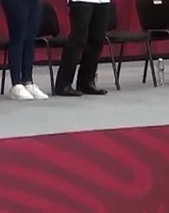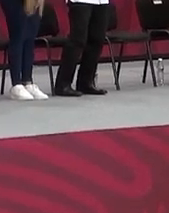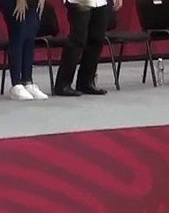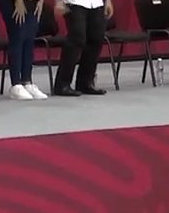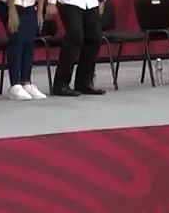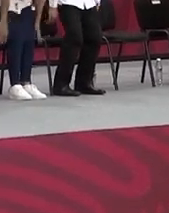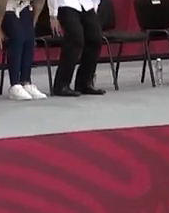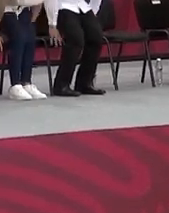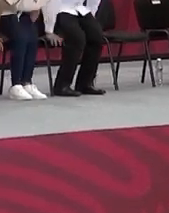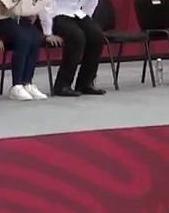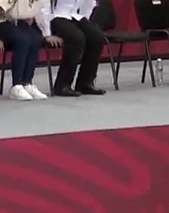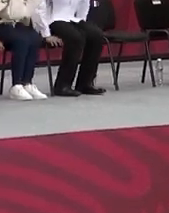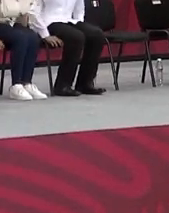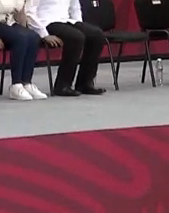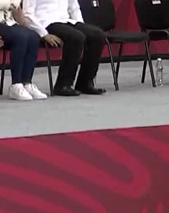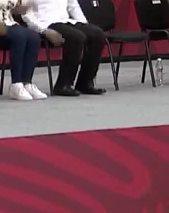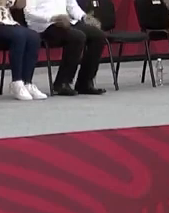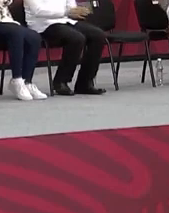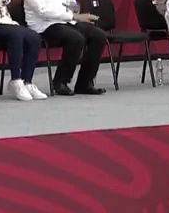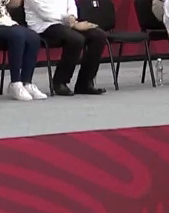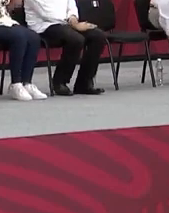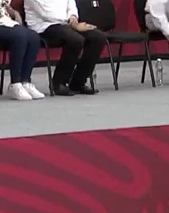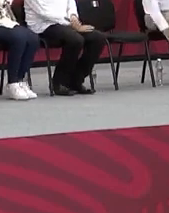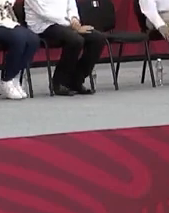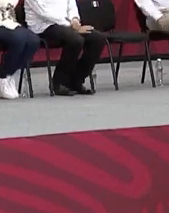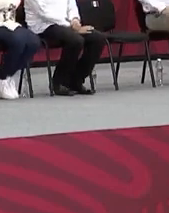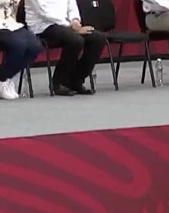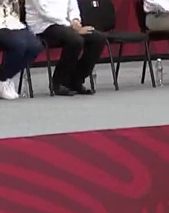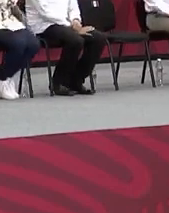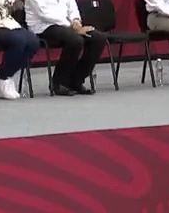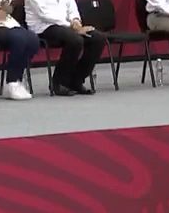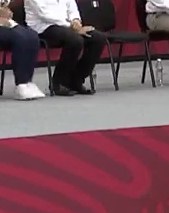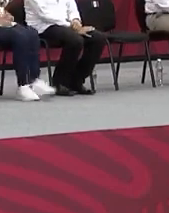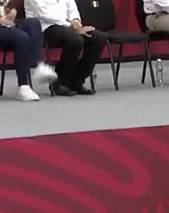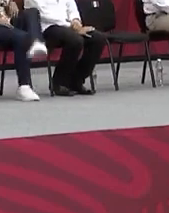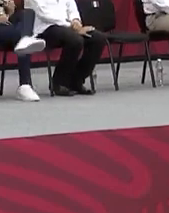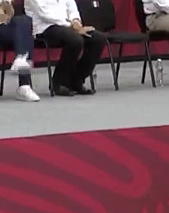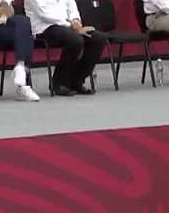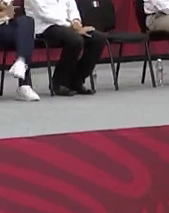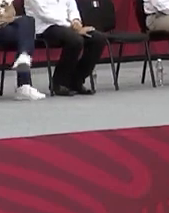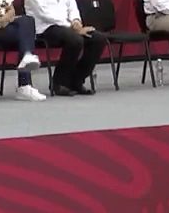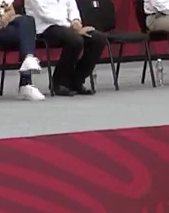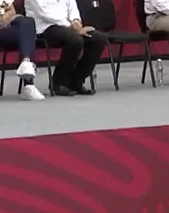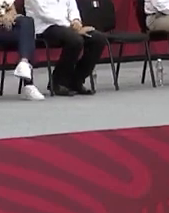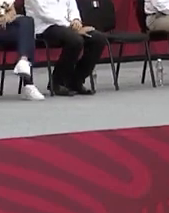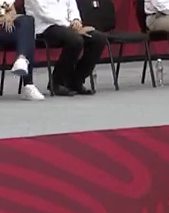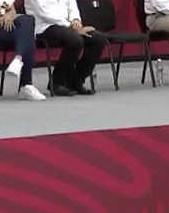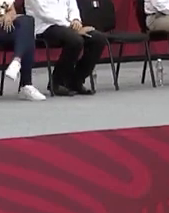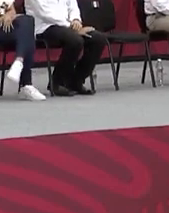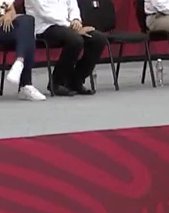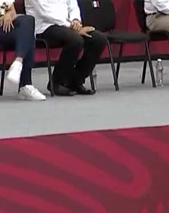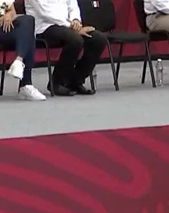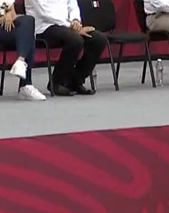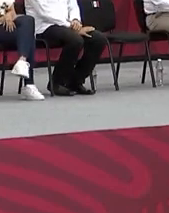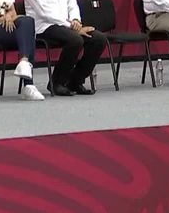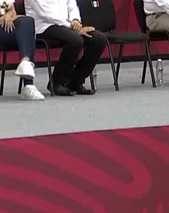Paisanas, paisanos, me da mucho gusto estar aquí en